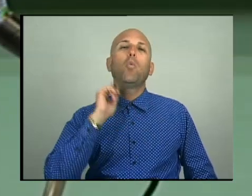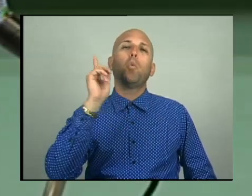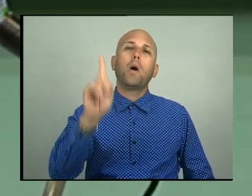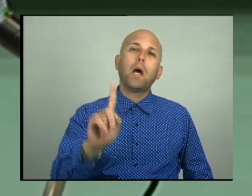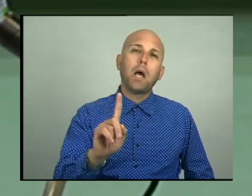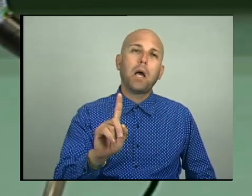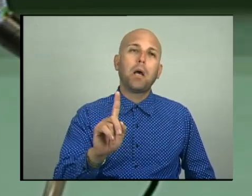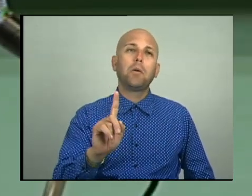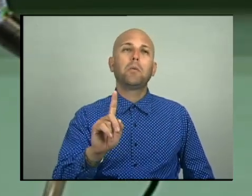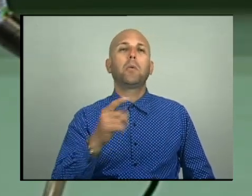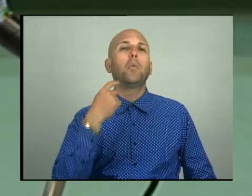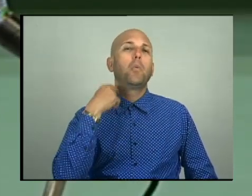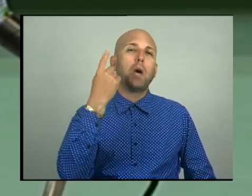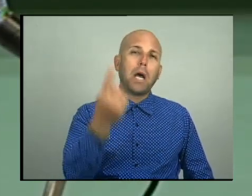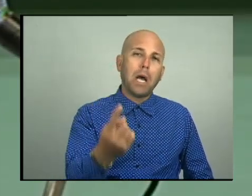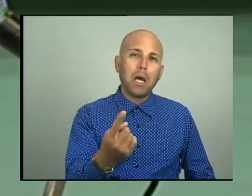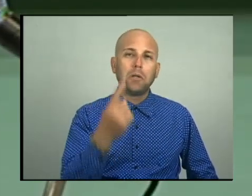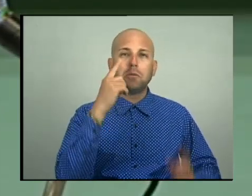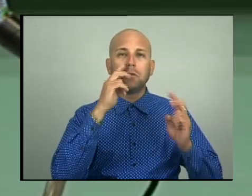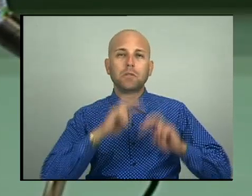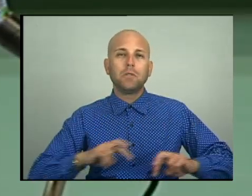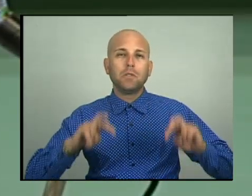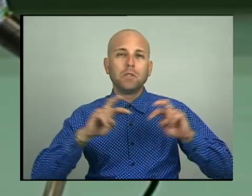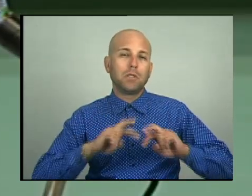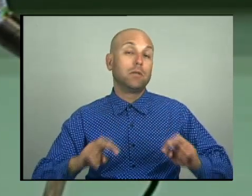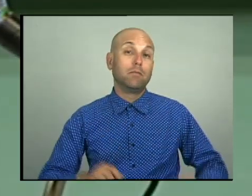una vez al año se le hace el chequeo. Ellos cuando